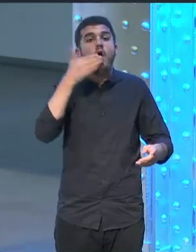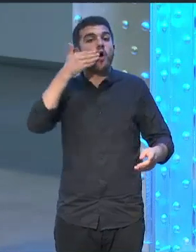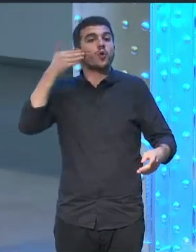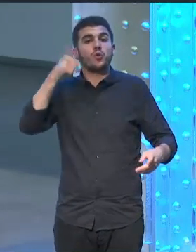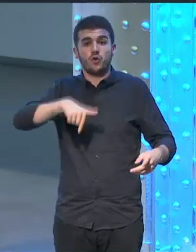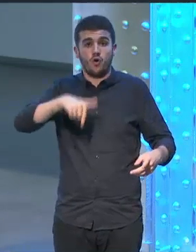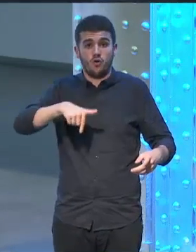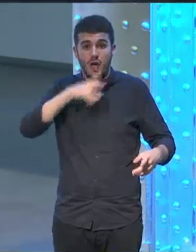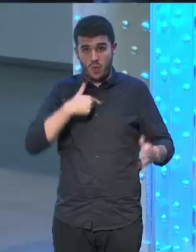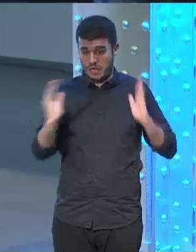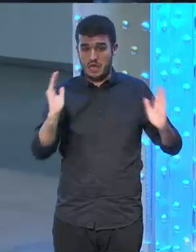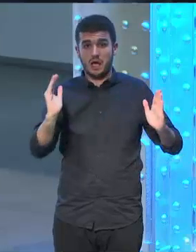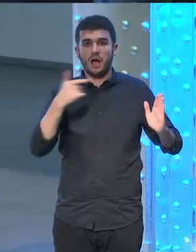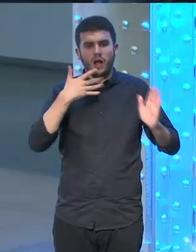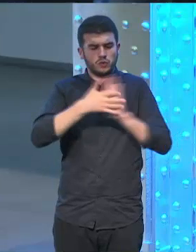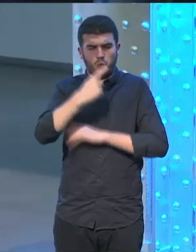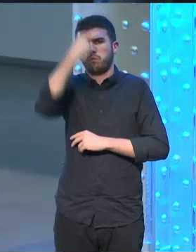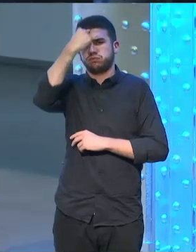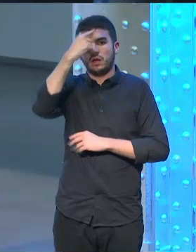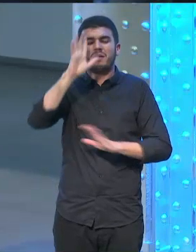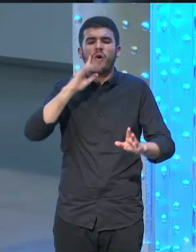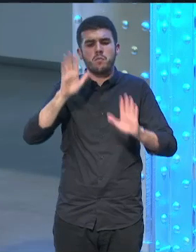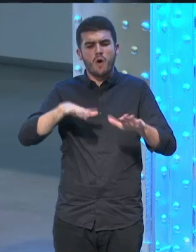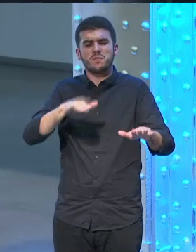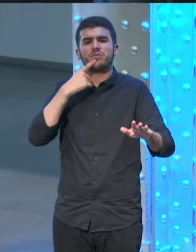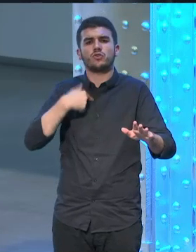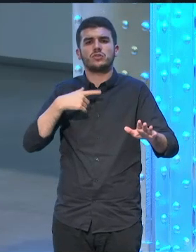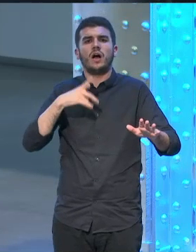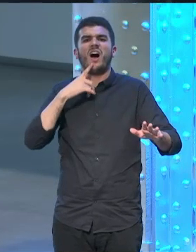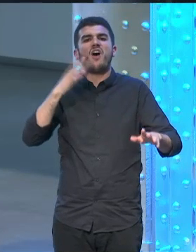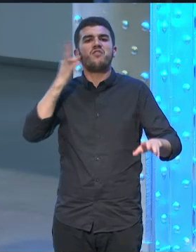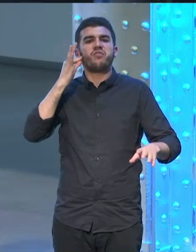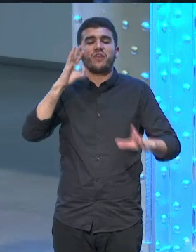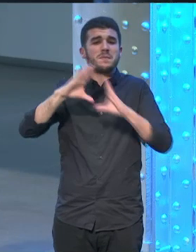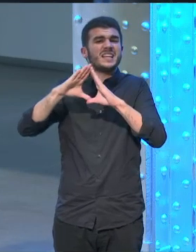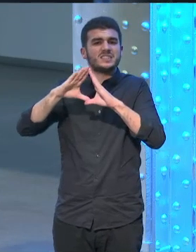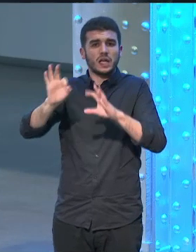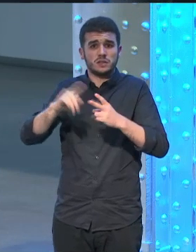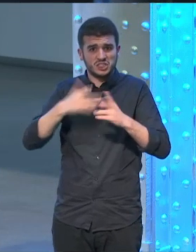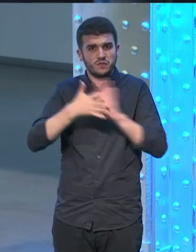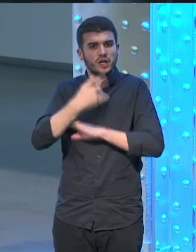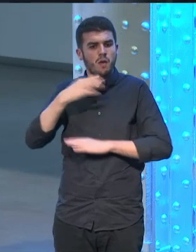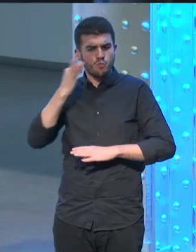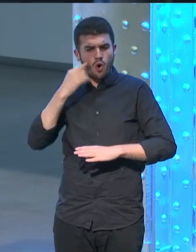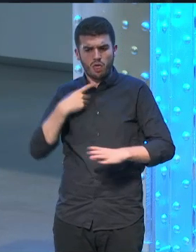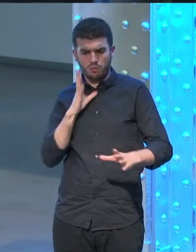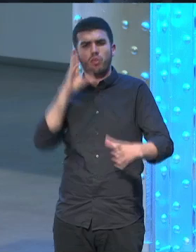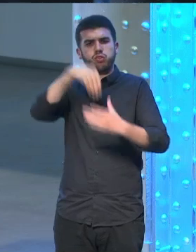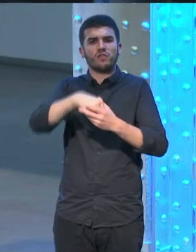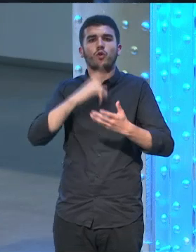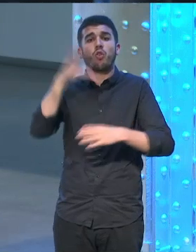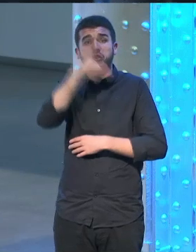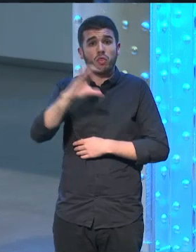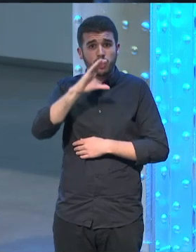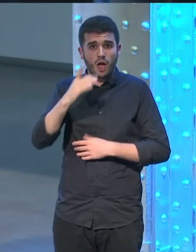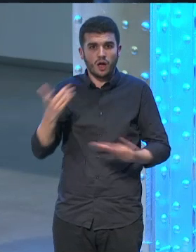muy positivo. Sin embargo, los movimientos feministas que reivindican la presencia de las mujeres en ámbitos de la ciencia,